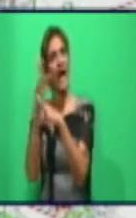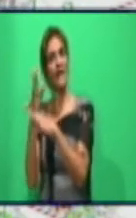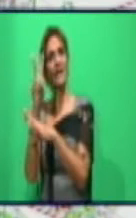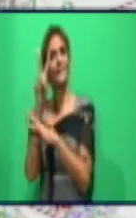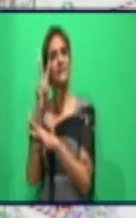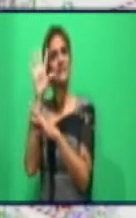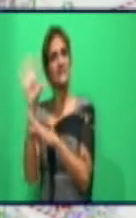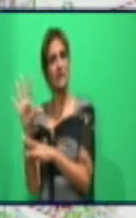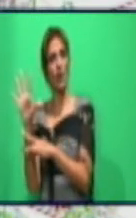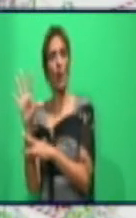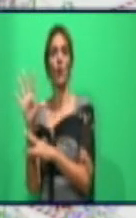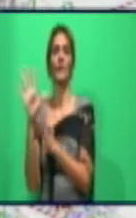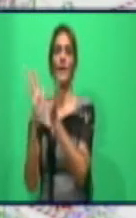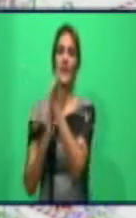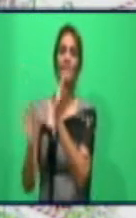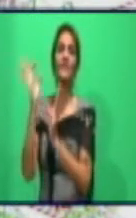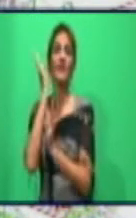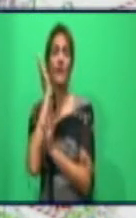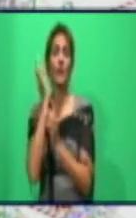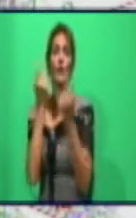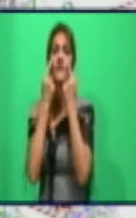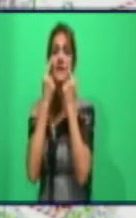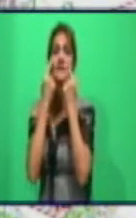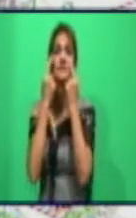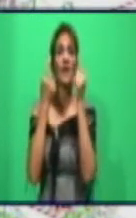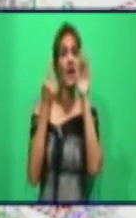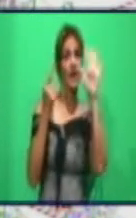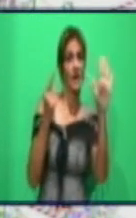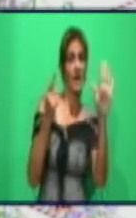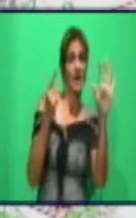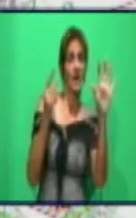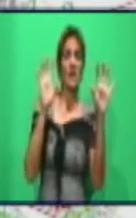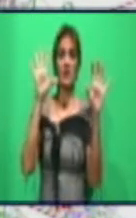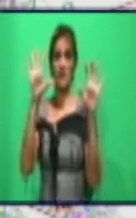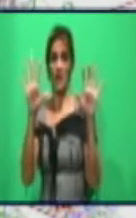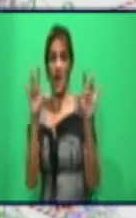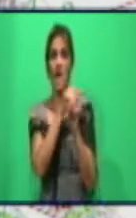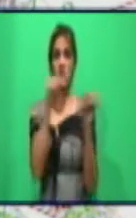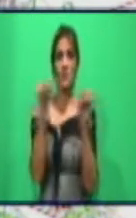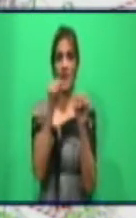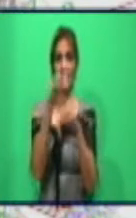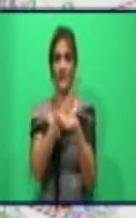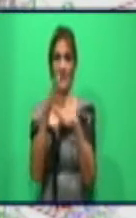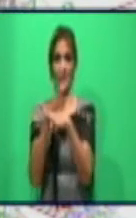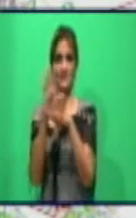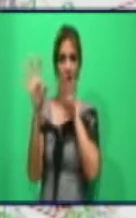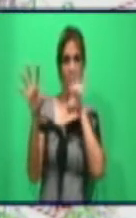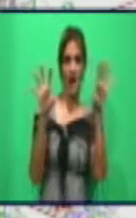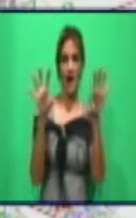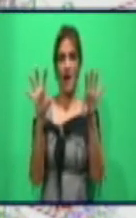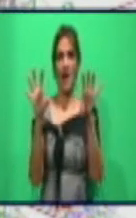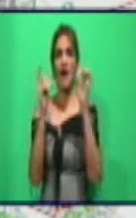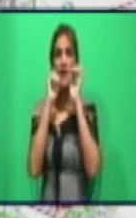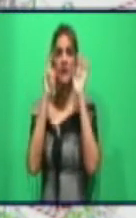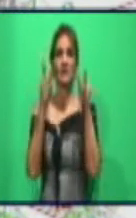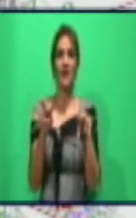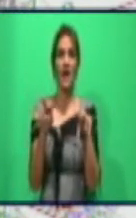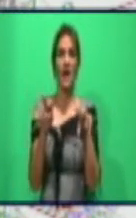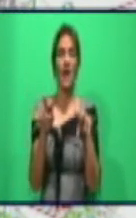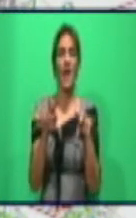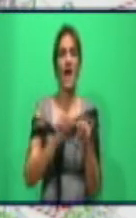febrero ajá fíjense que hay una dispersión y hay una dispersión marcada y como ustedes como ustedes las nubes